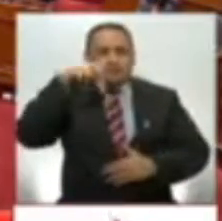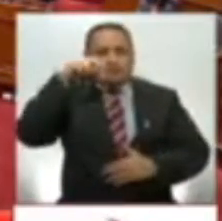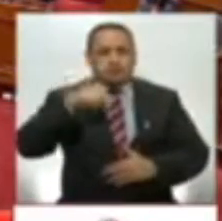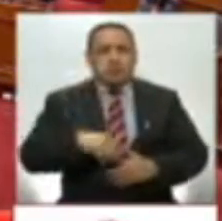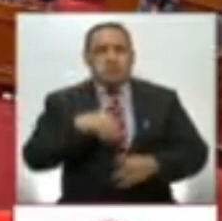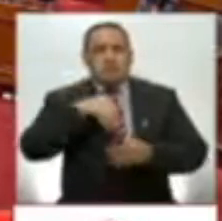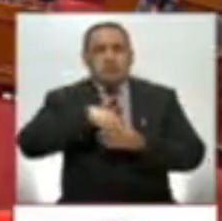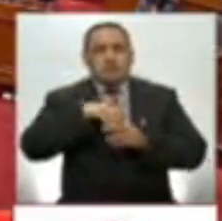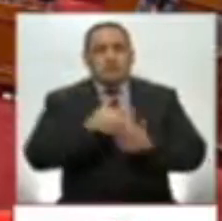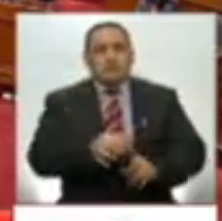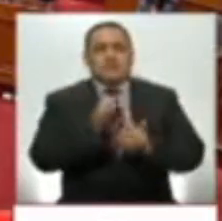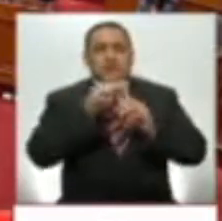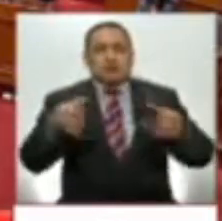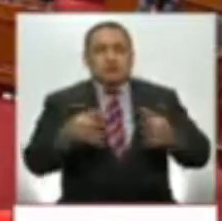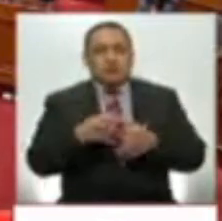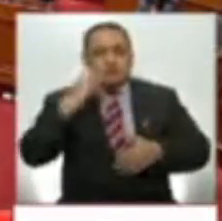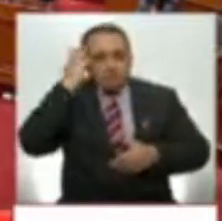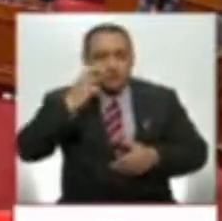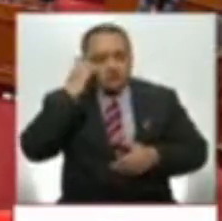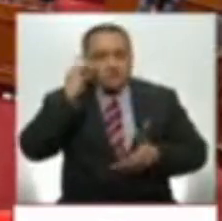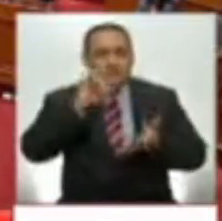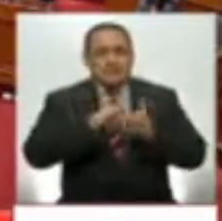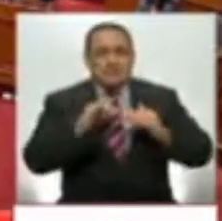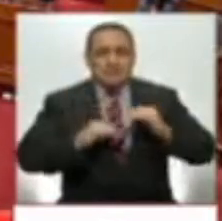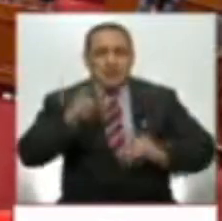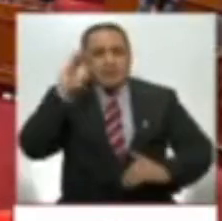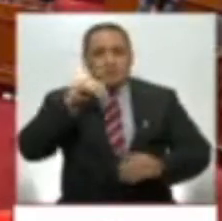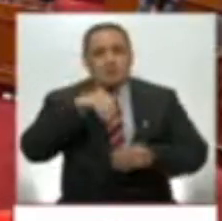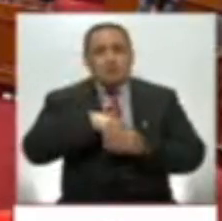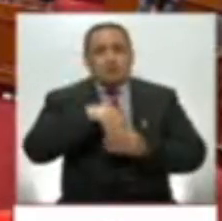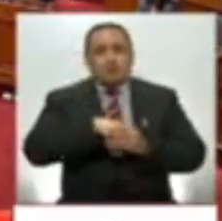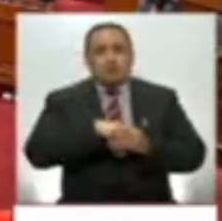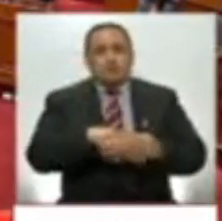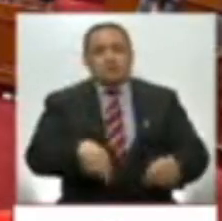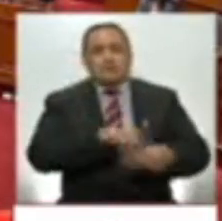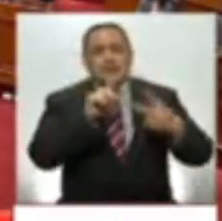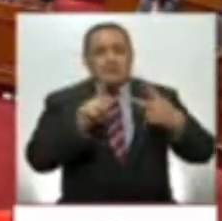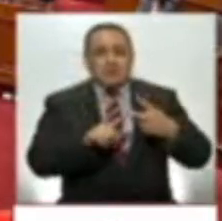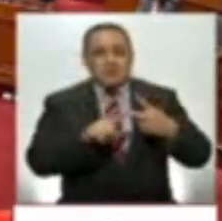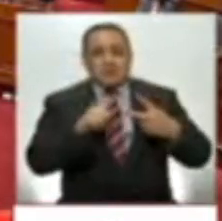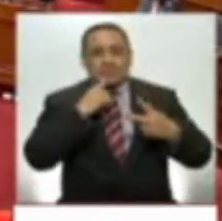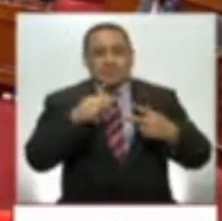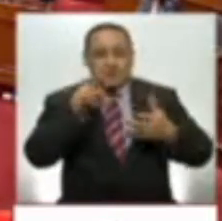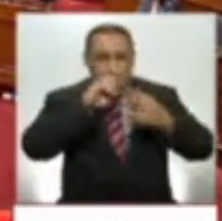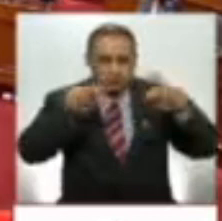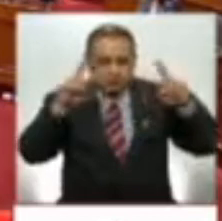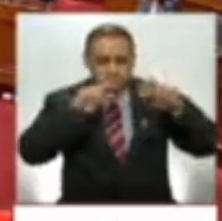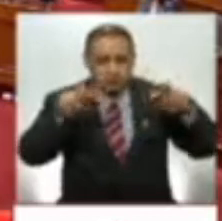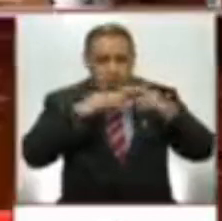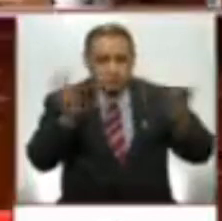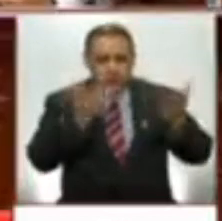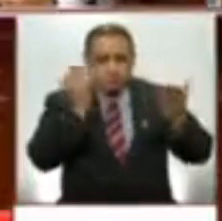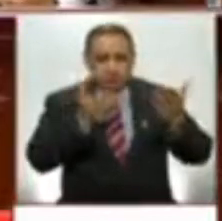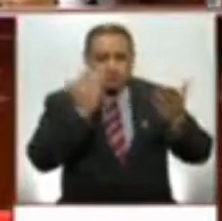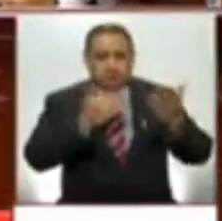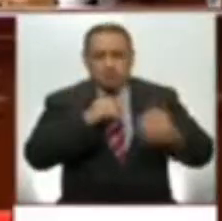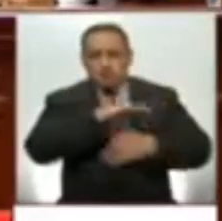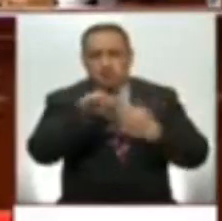votación preferencial del grupo político que obtuvo la mayor votación. Asimismo, de la revisión de los